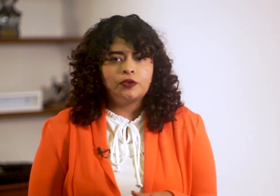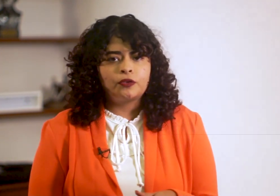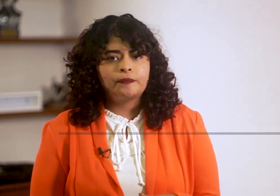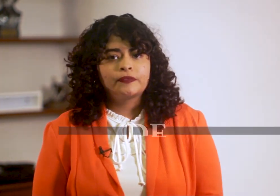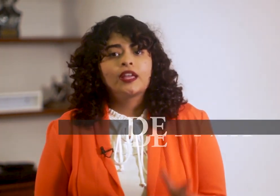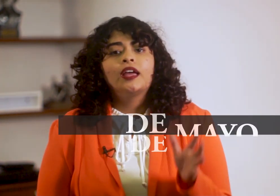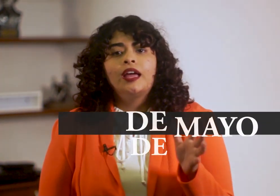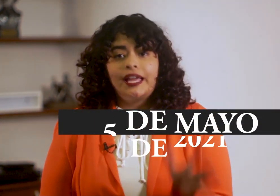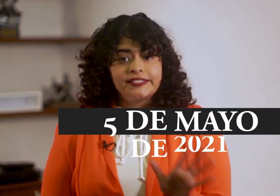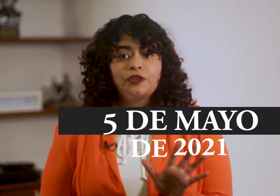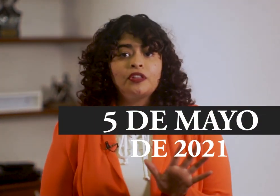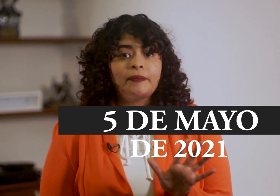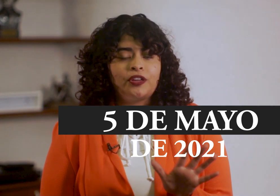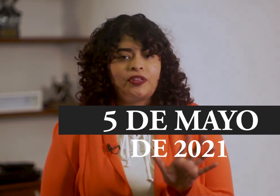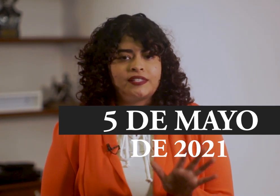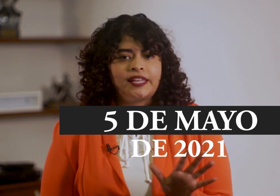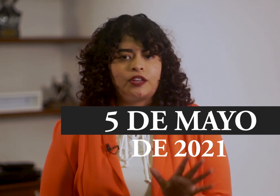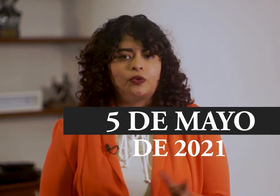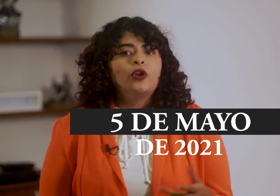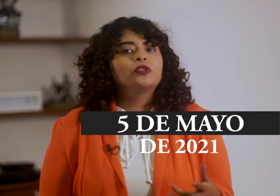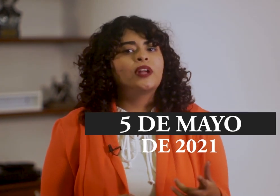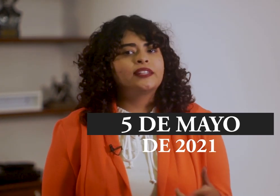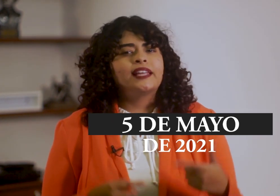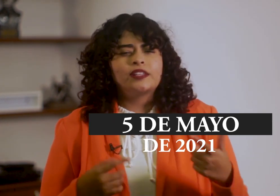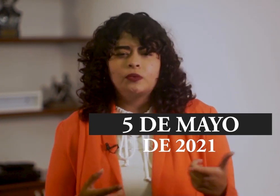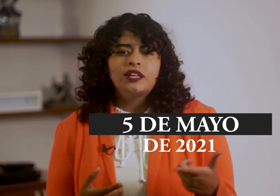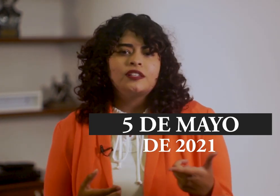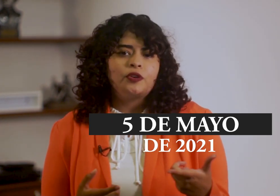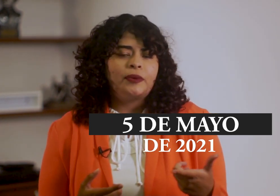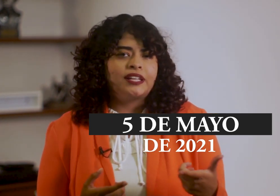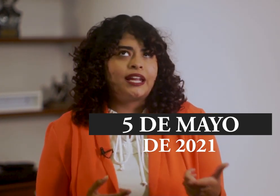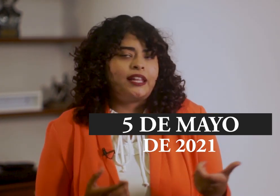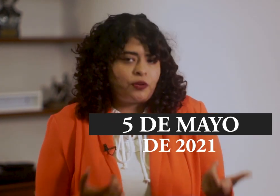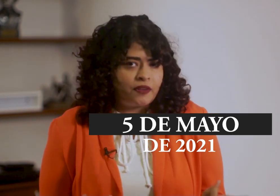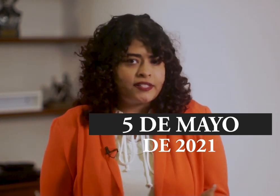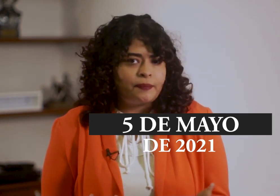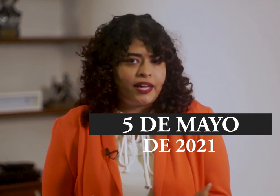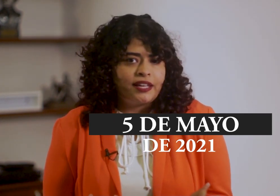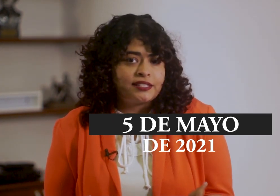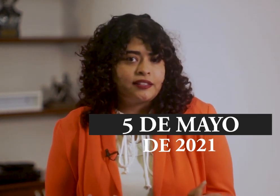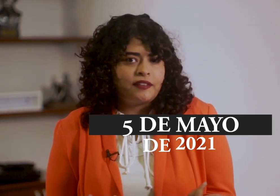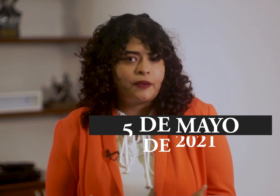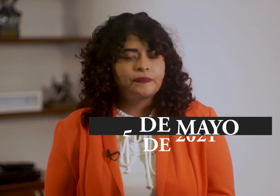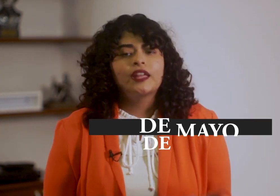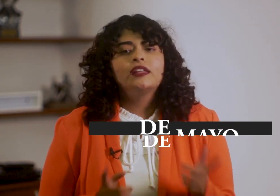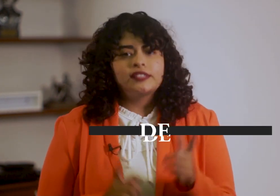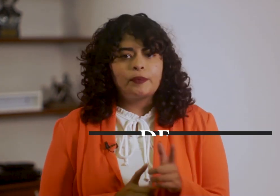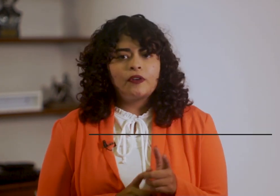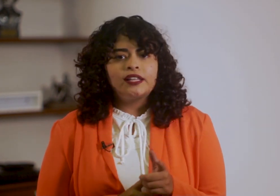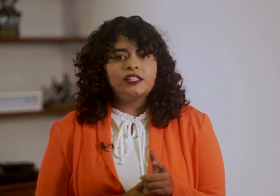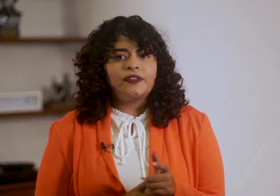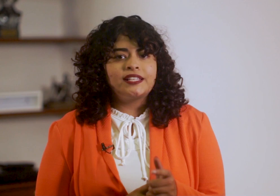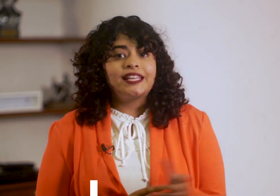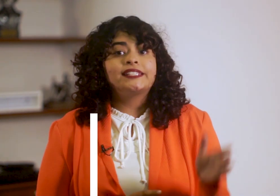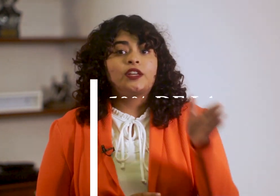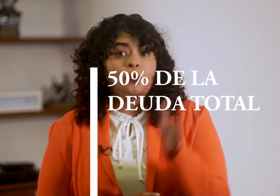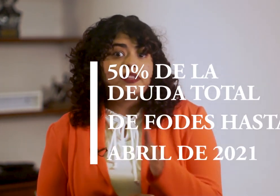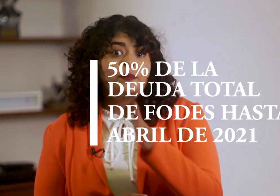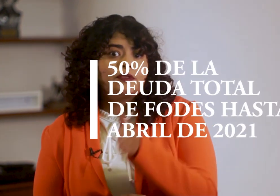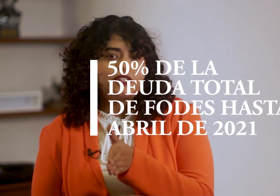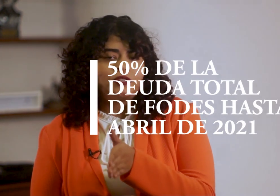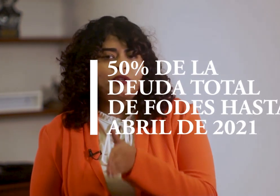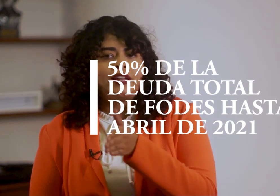de 2021. El 5 de mayo de este año, durante la segunda sesión plenaria de la nueva Asamblea Legislativa, se aprobó la transferencia